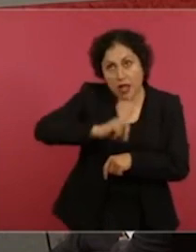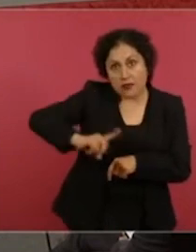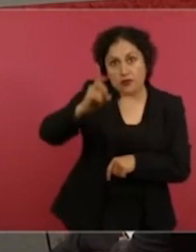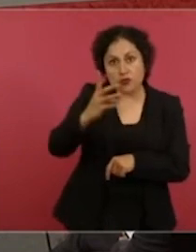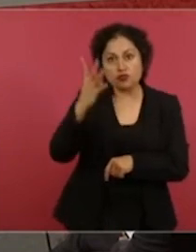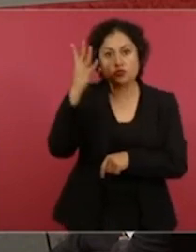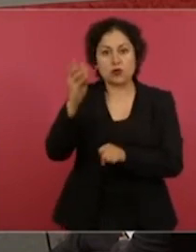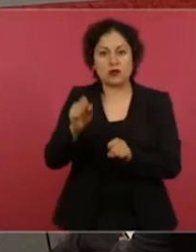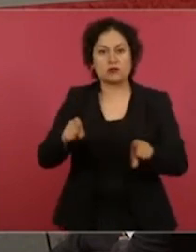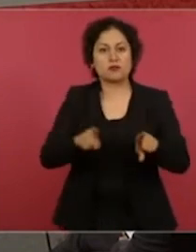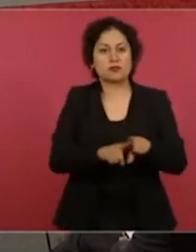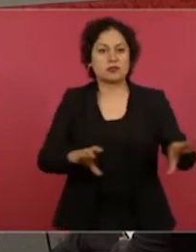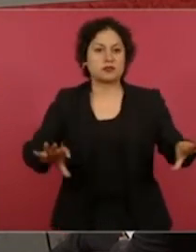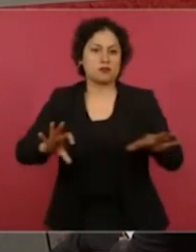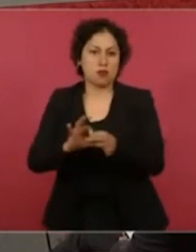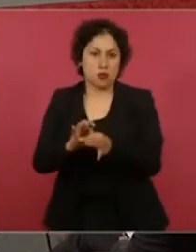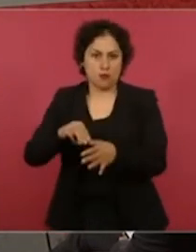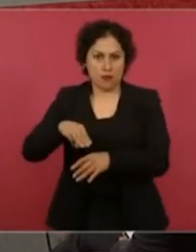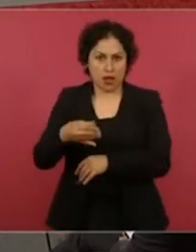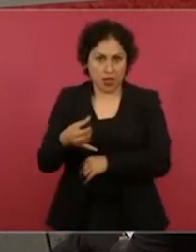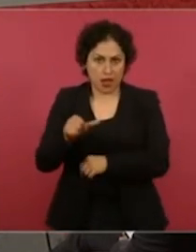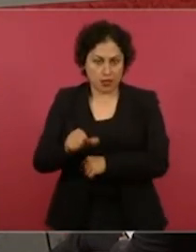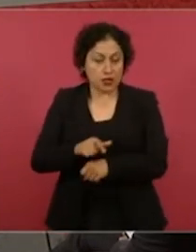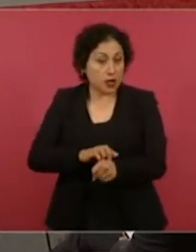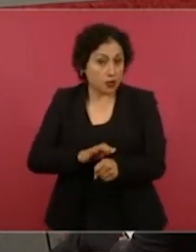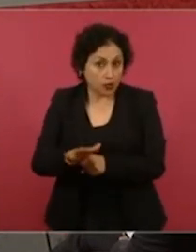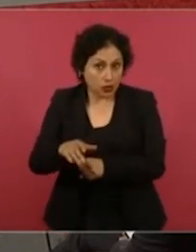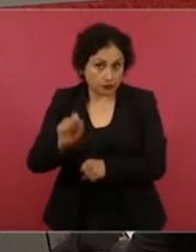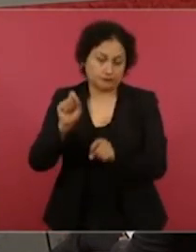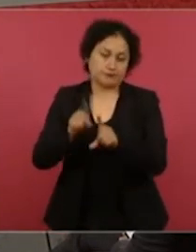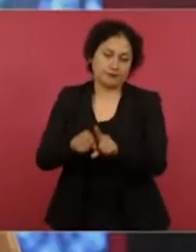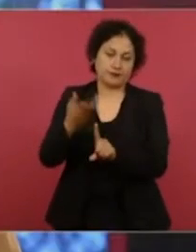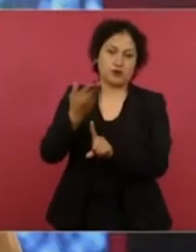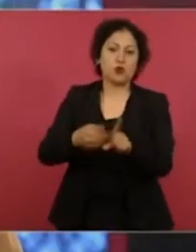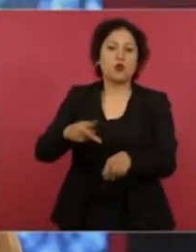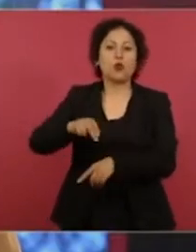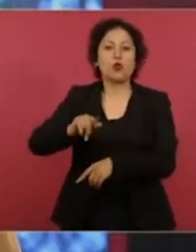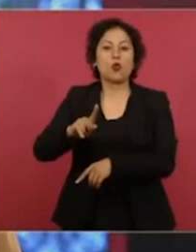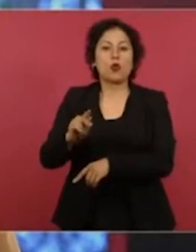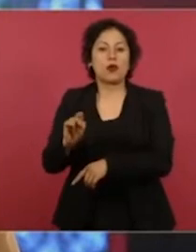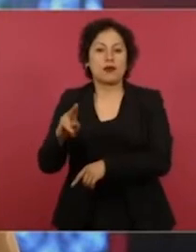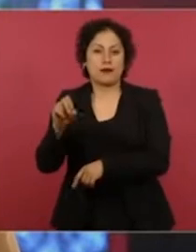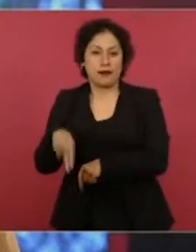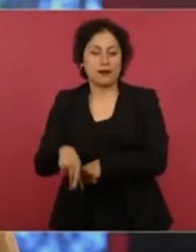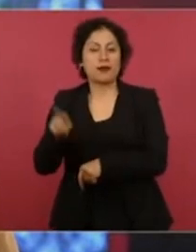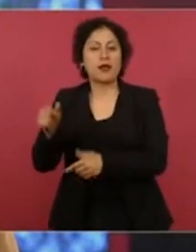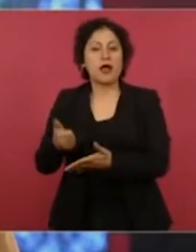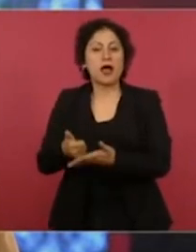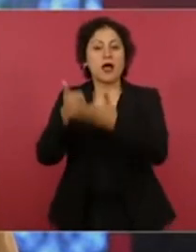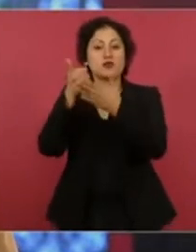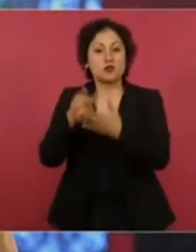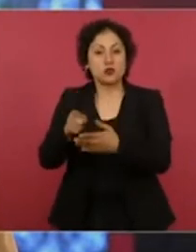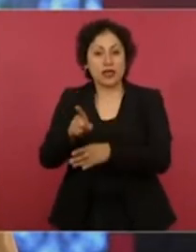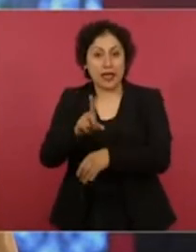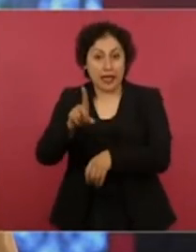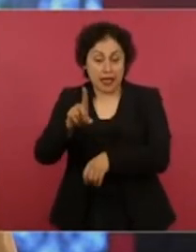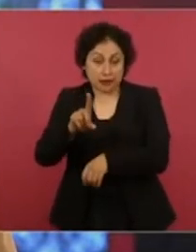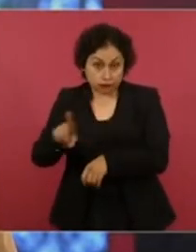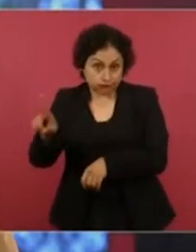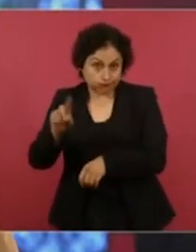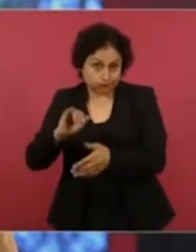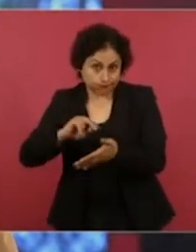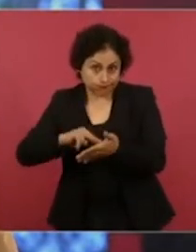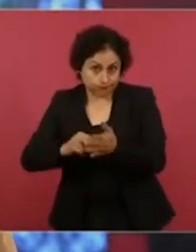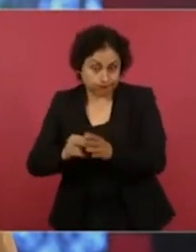posclásico maya. Una de ellas era precisamente Kukulcán, lo que ha permitido al doctor Vargas proponer que el